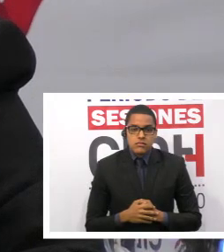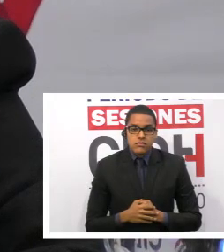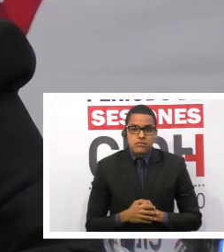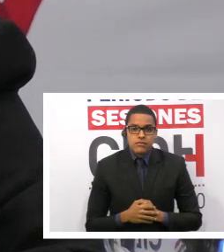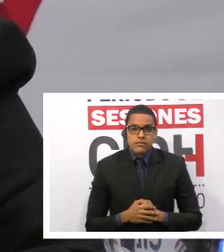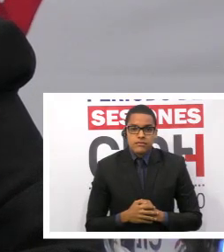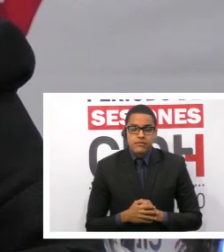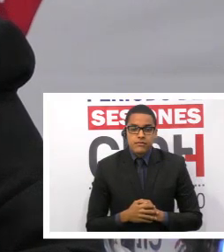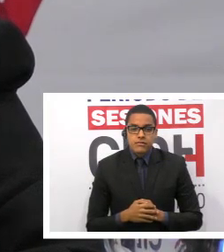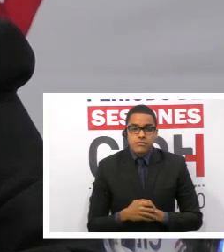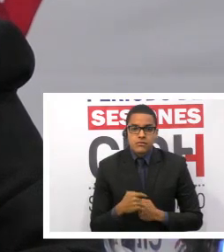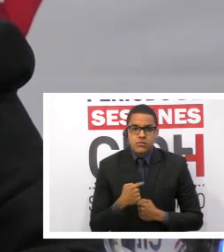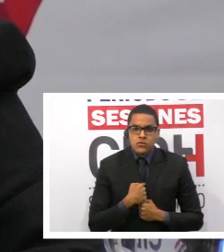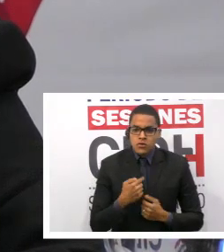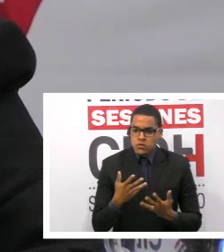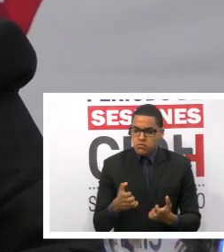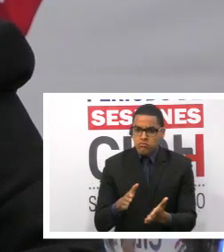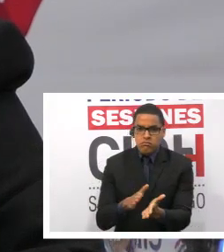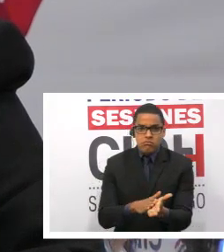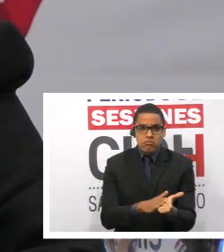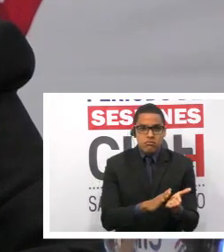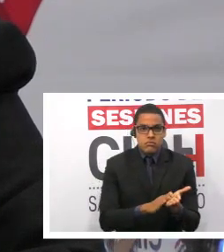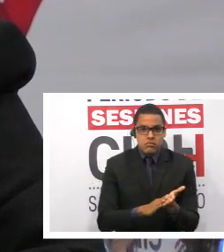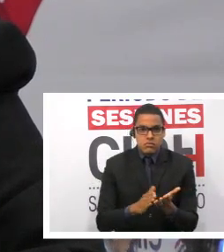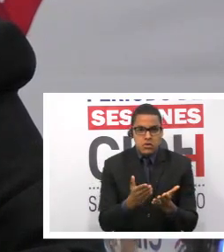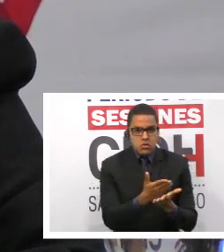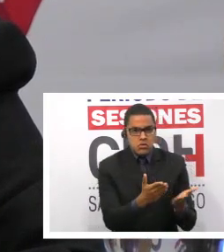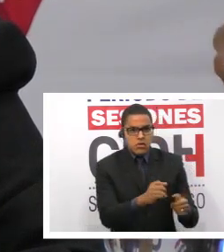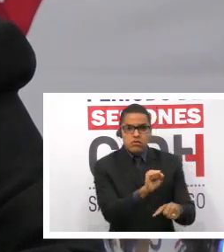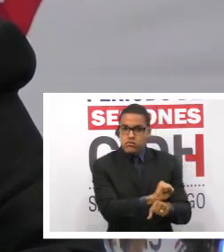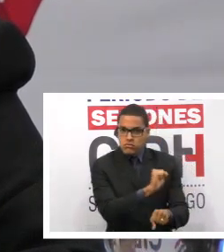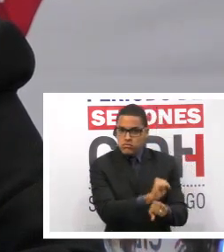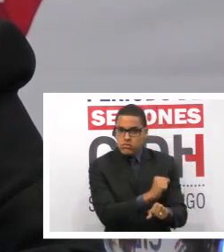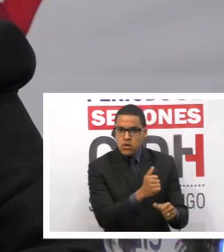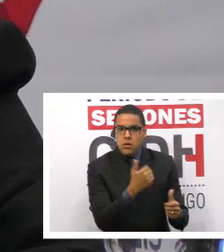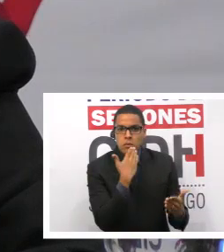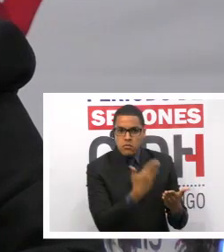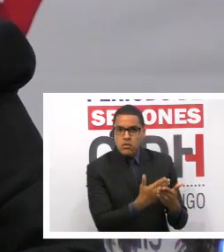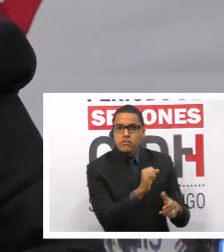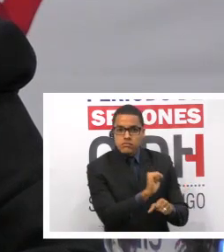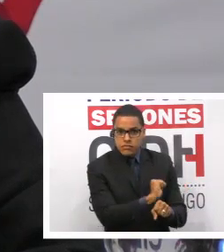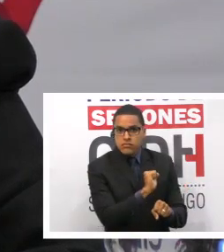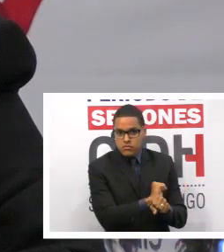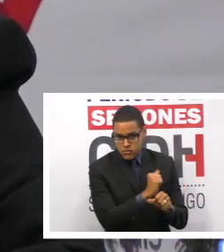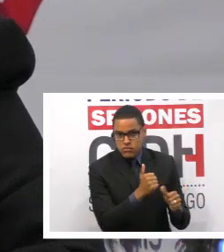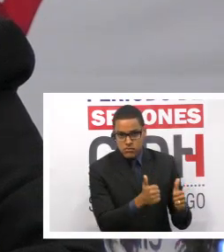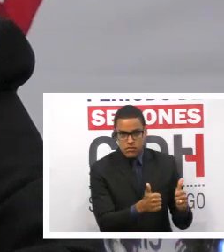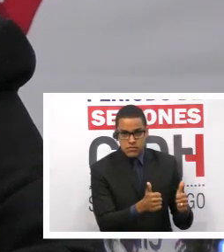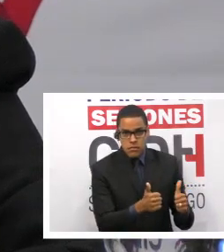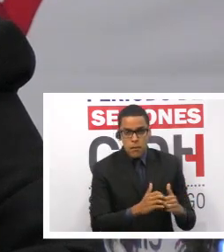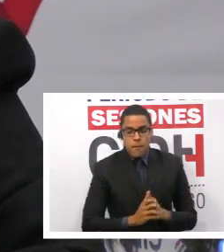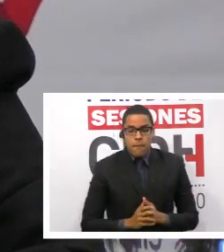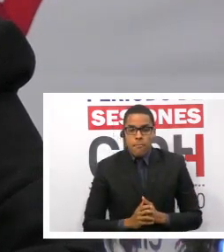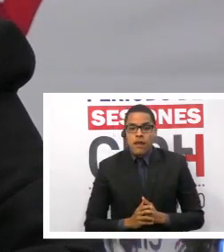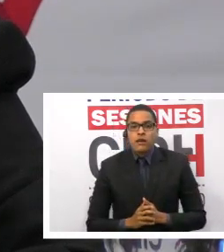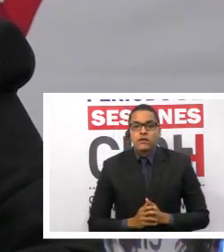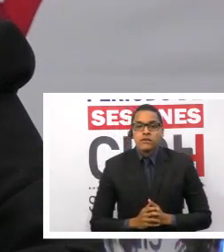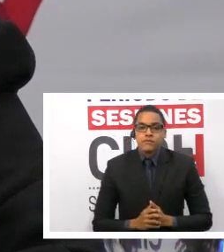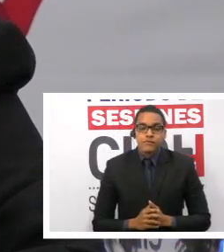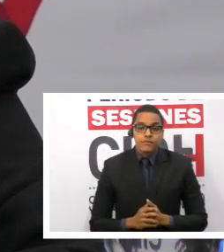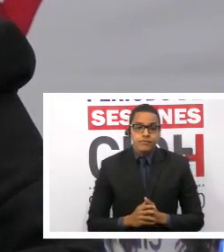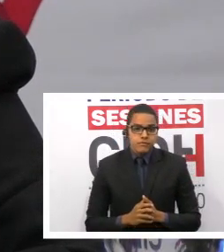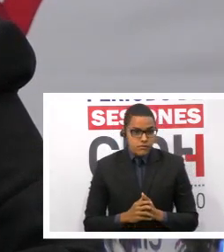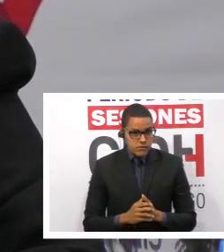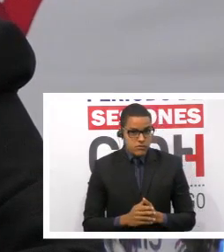trabajo que ustedes han hecho y la presentación que nos han hecho el día de hoy plantean ustedes situaciones muy particulares